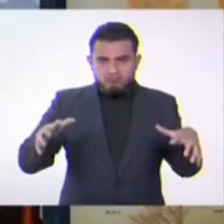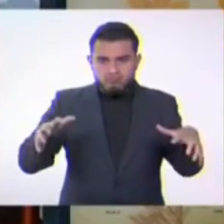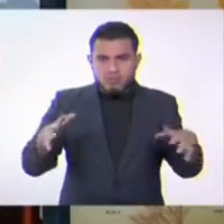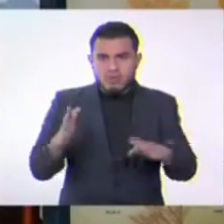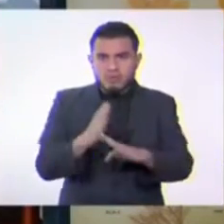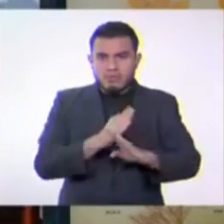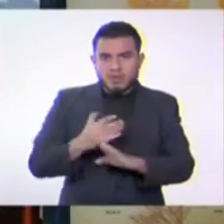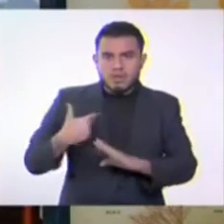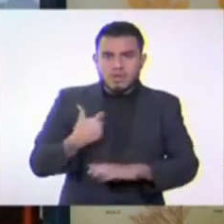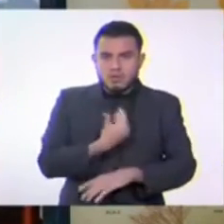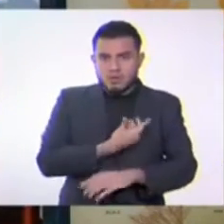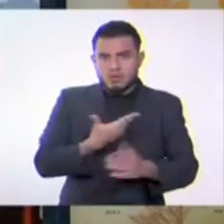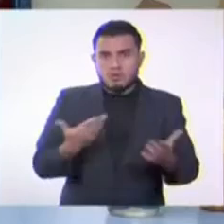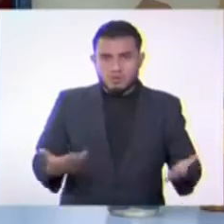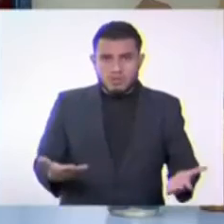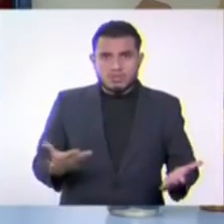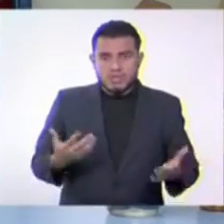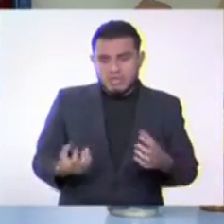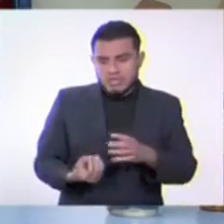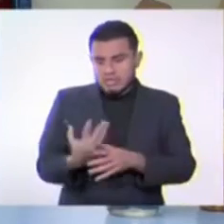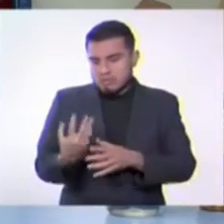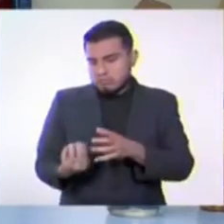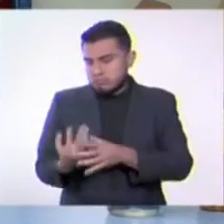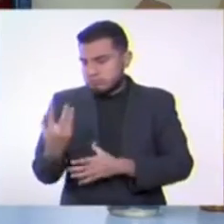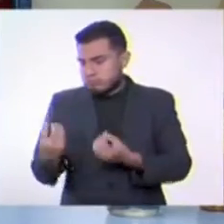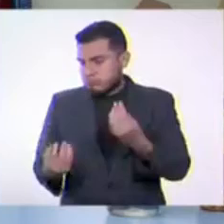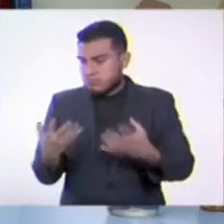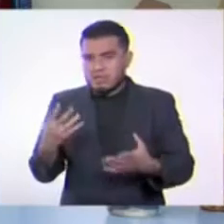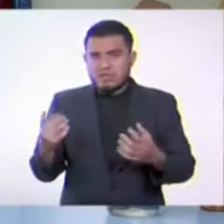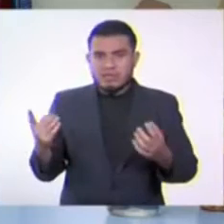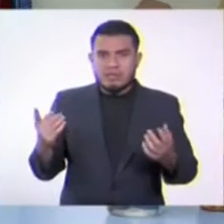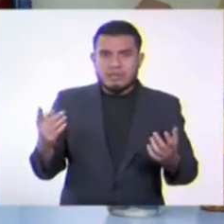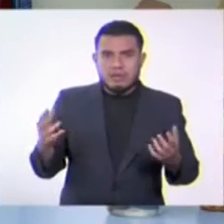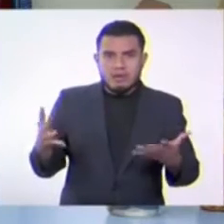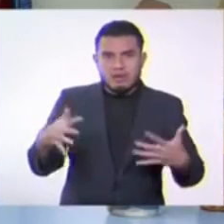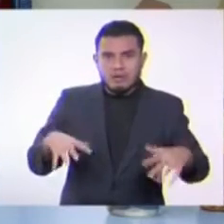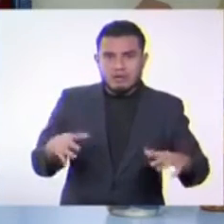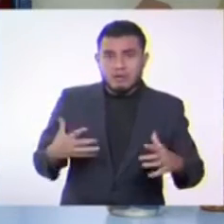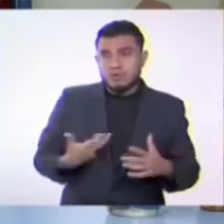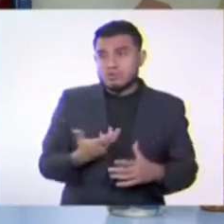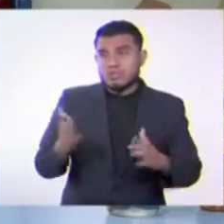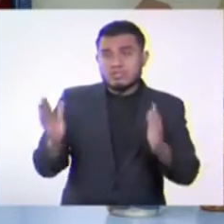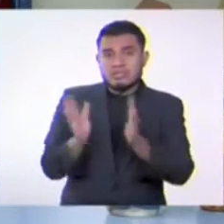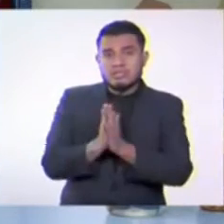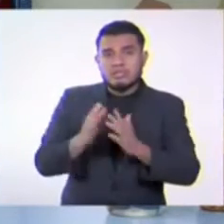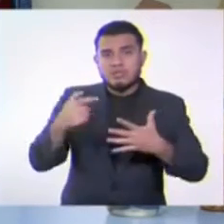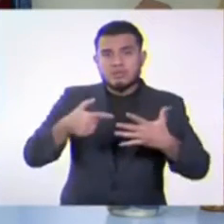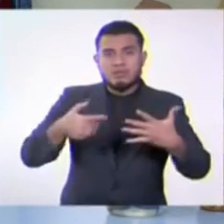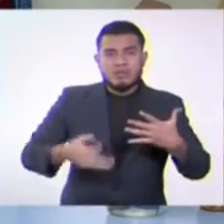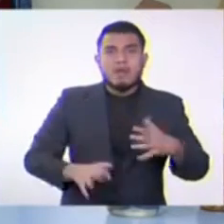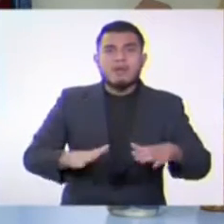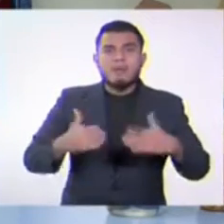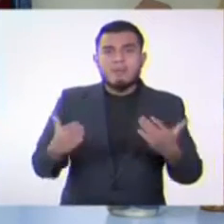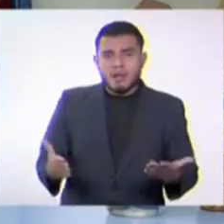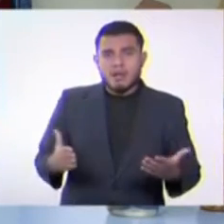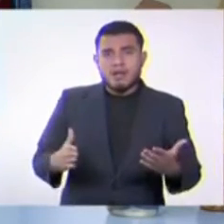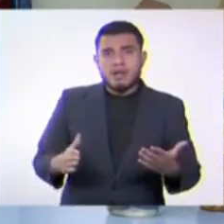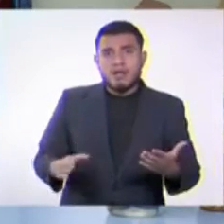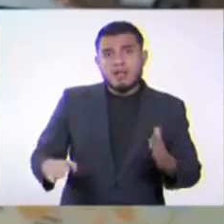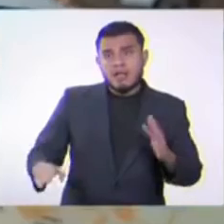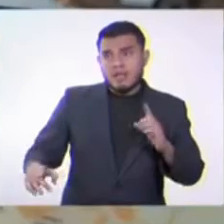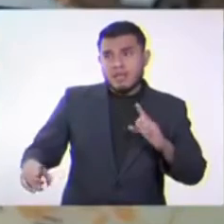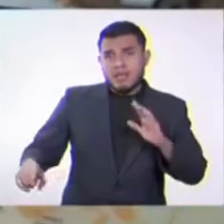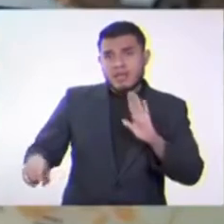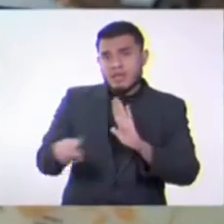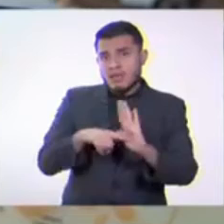nuestras cosechas de una plaga. O tal vez necesitemos auxiliarnos de una ley para evitar que otra nación